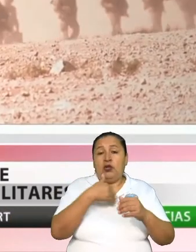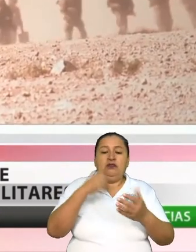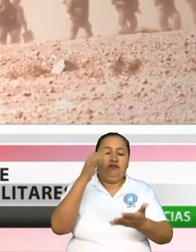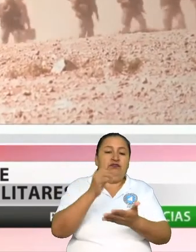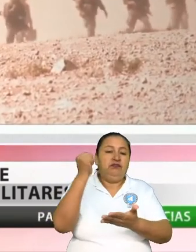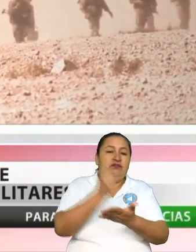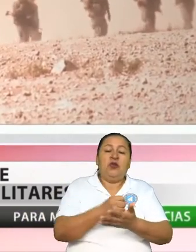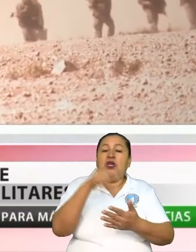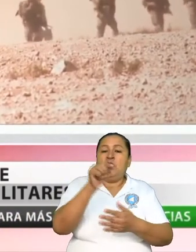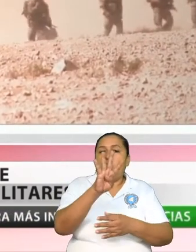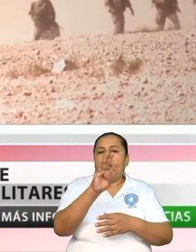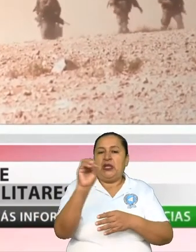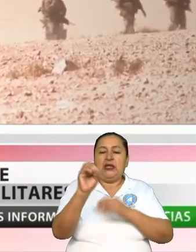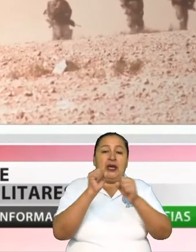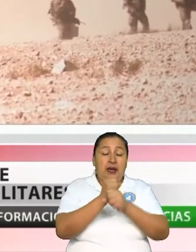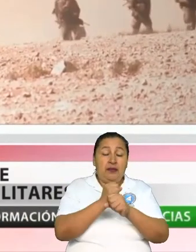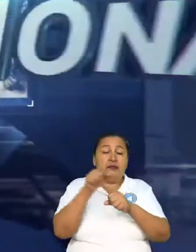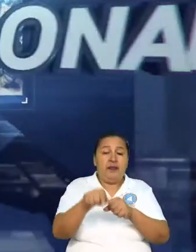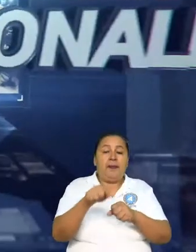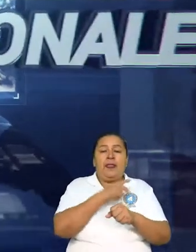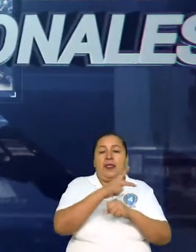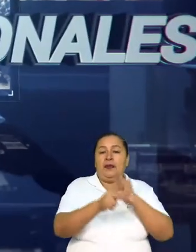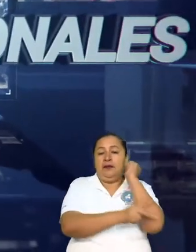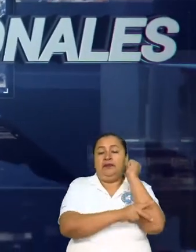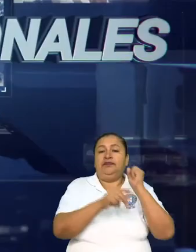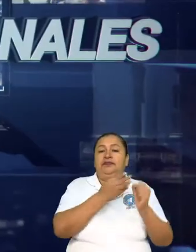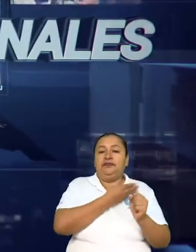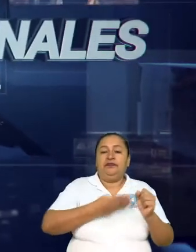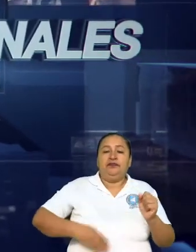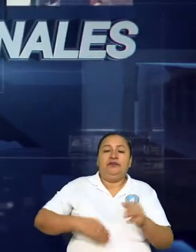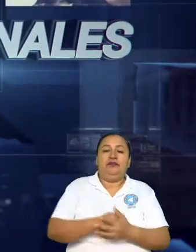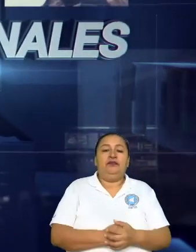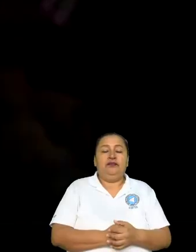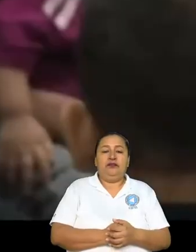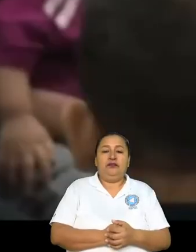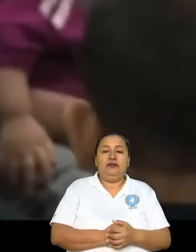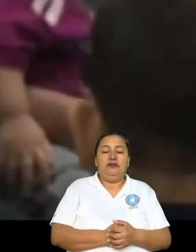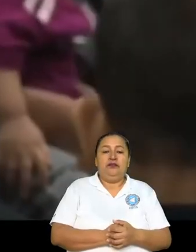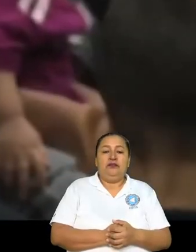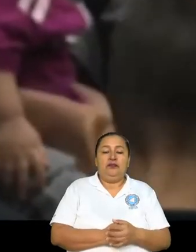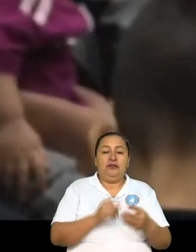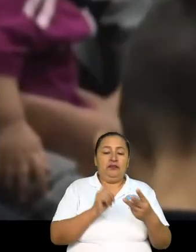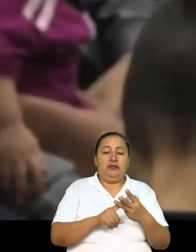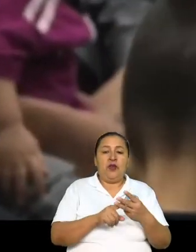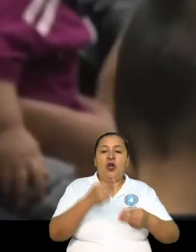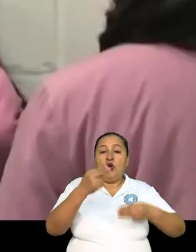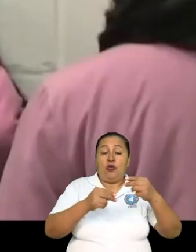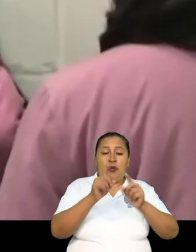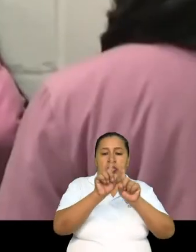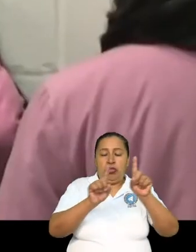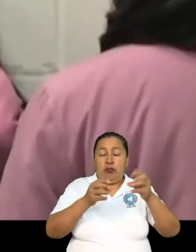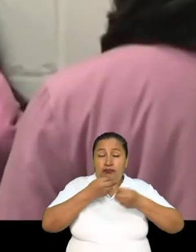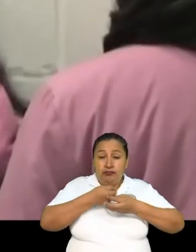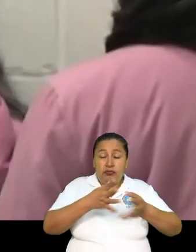4 décadas en el país ibérico. Cifras de terror son publicadas